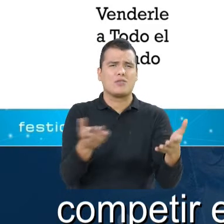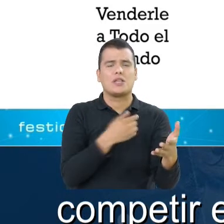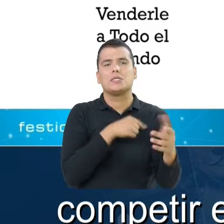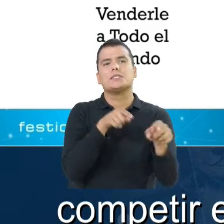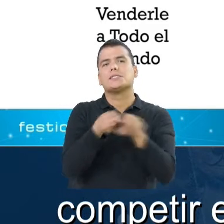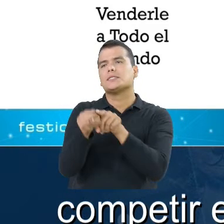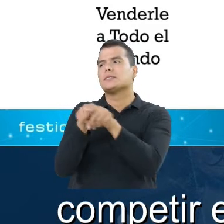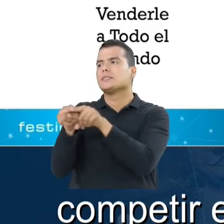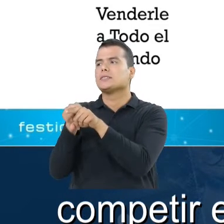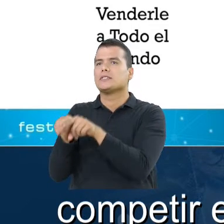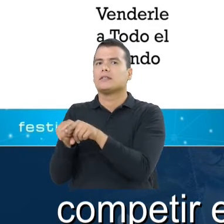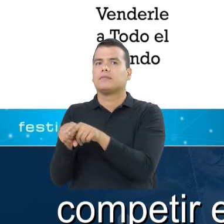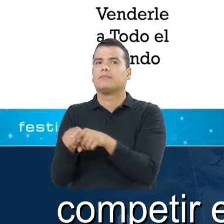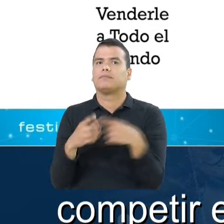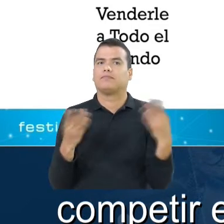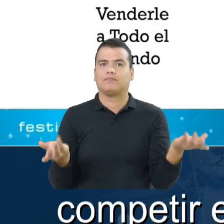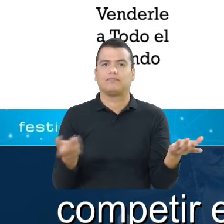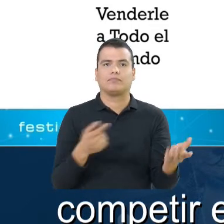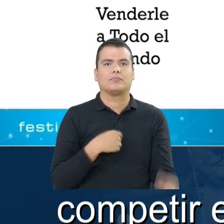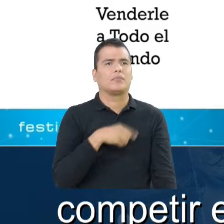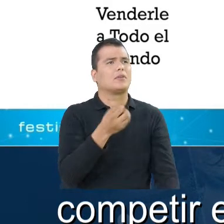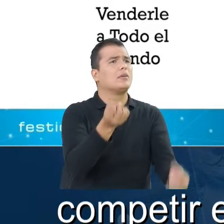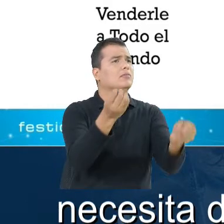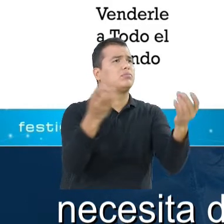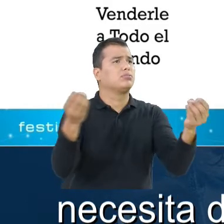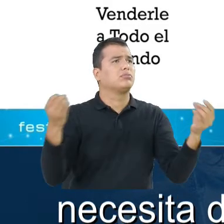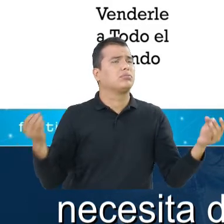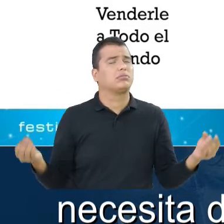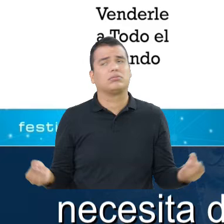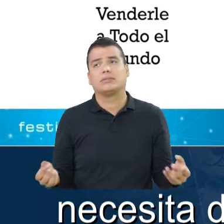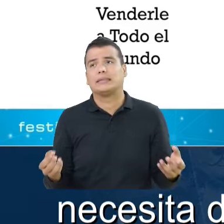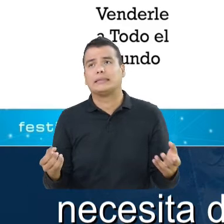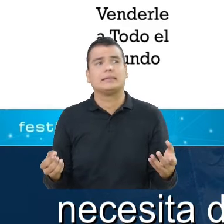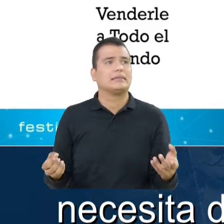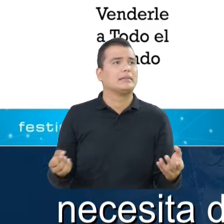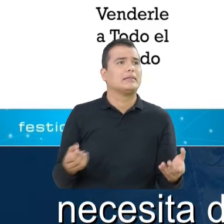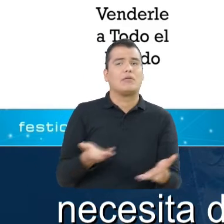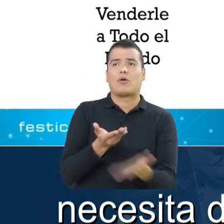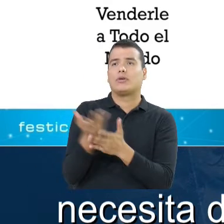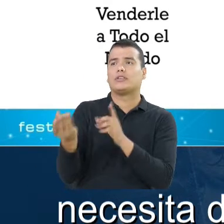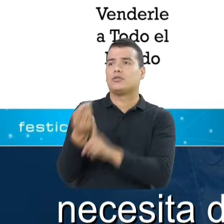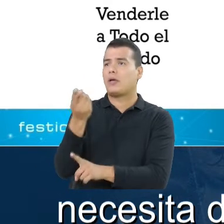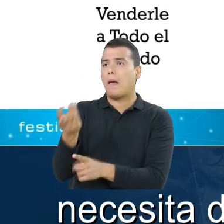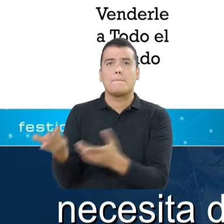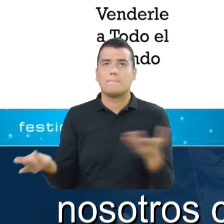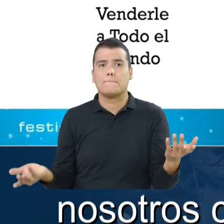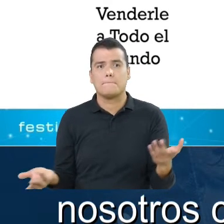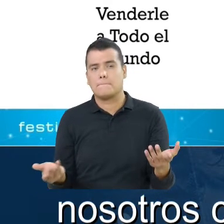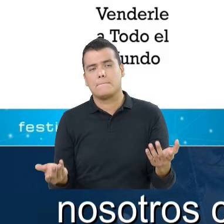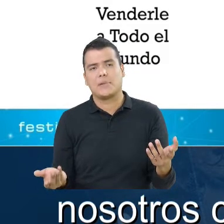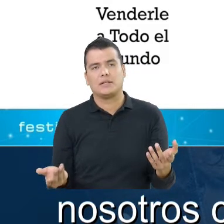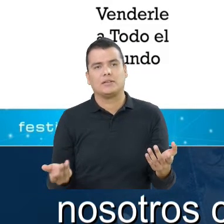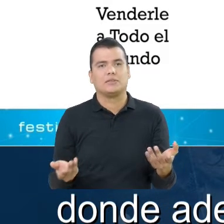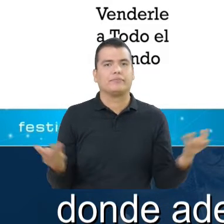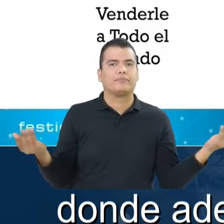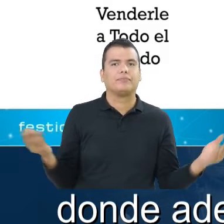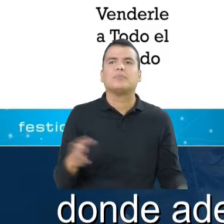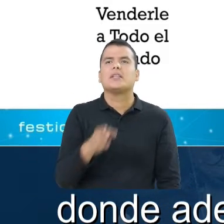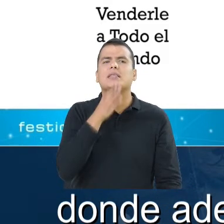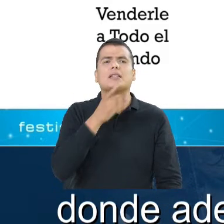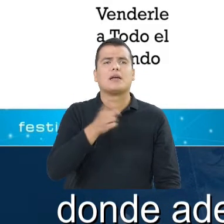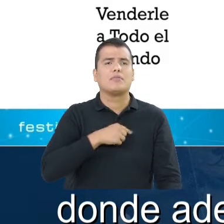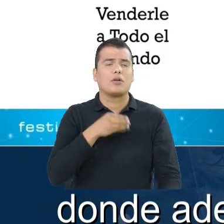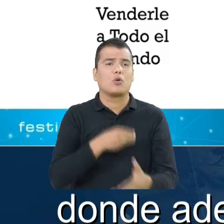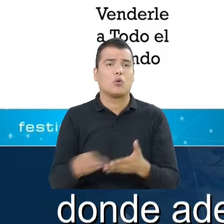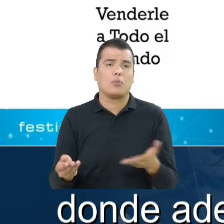Cuando nosotros competimos en un mercado súper saturado, donde además no hay una propuesta de valor clara, pues es muy difícil conseguir un cliente que me compre